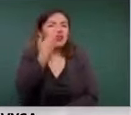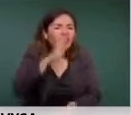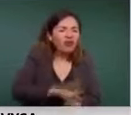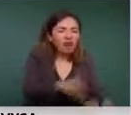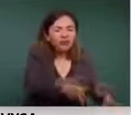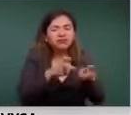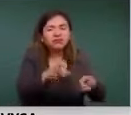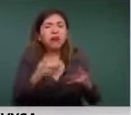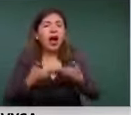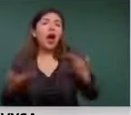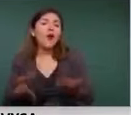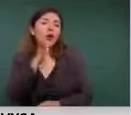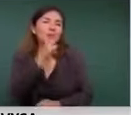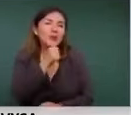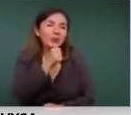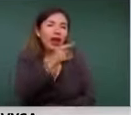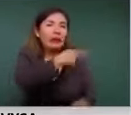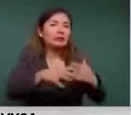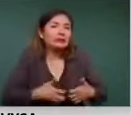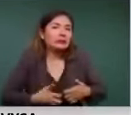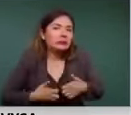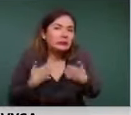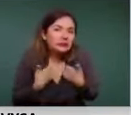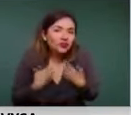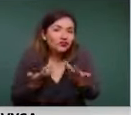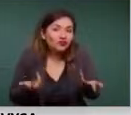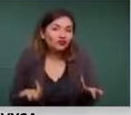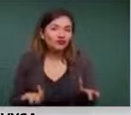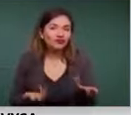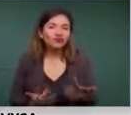pueden. Están enojados.